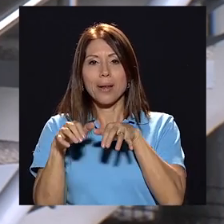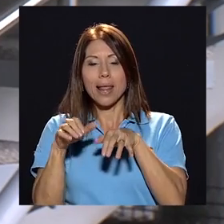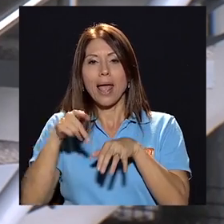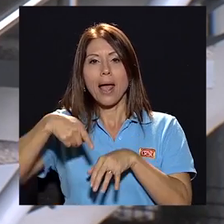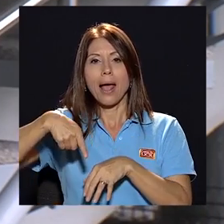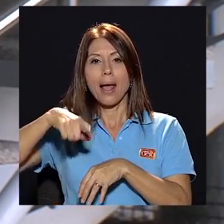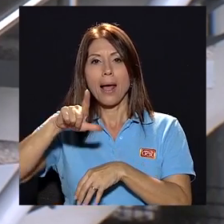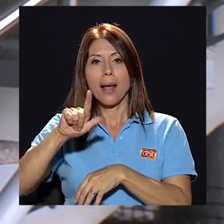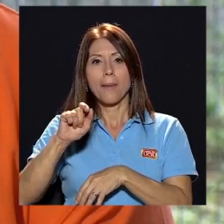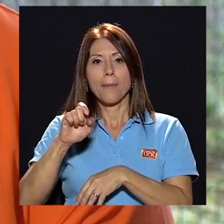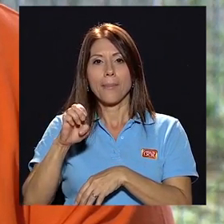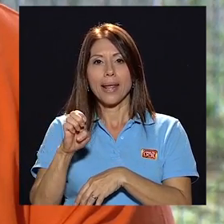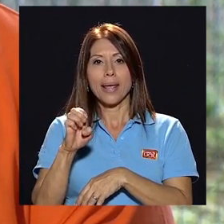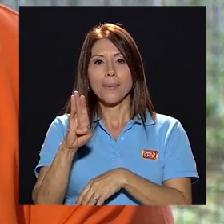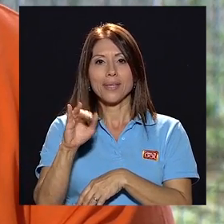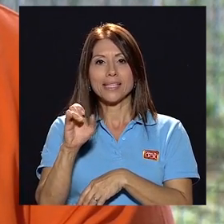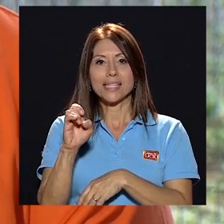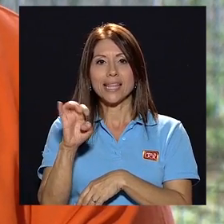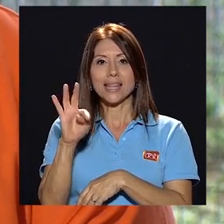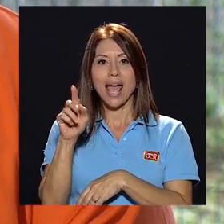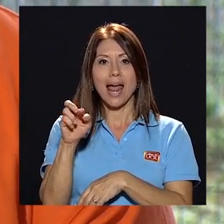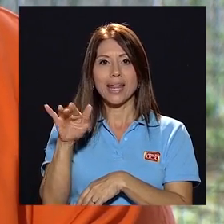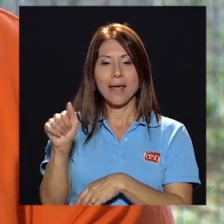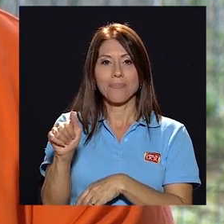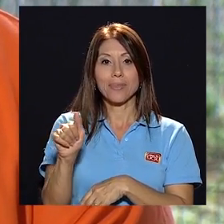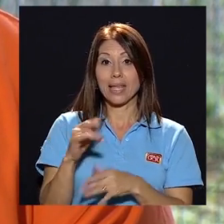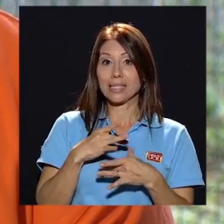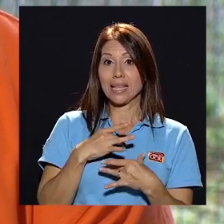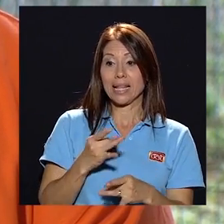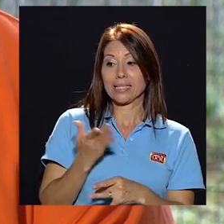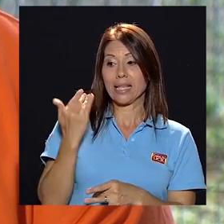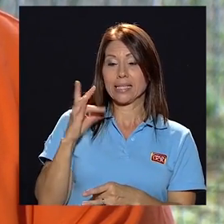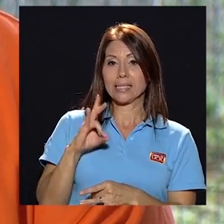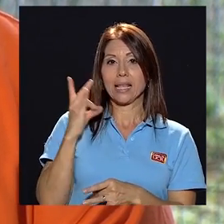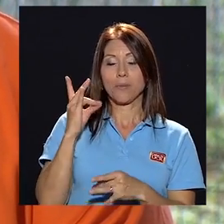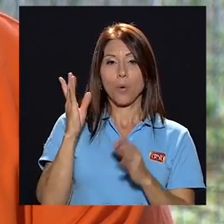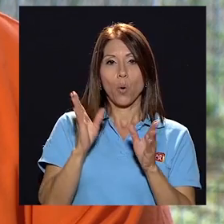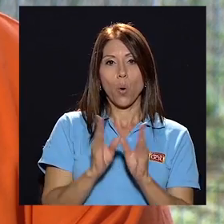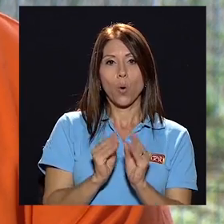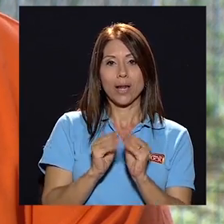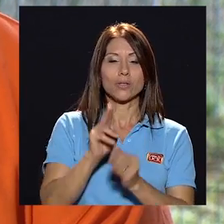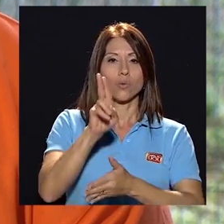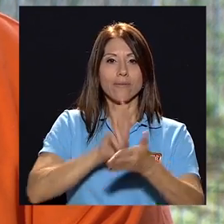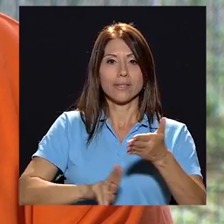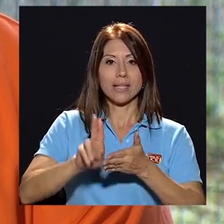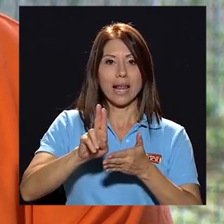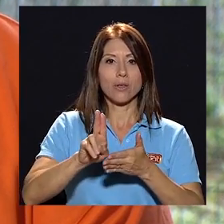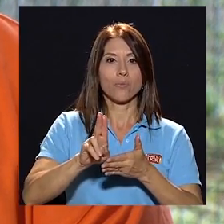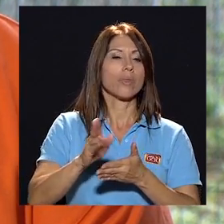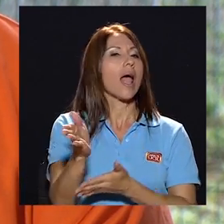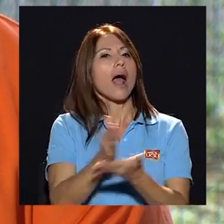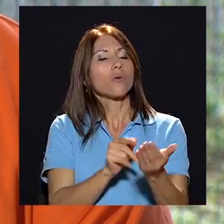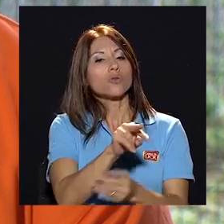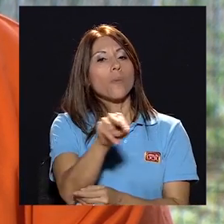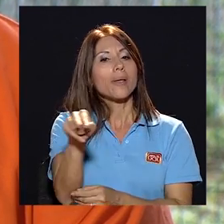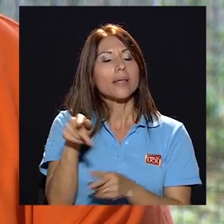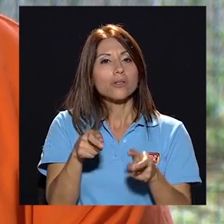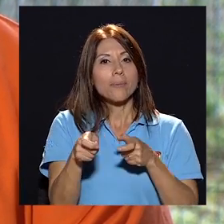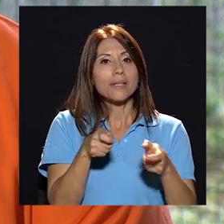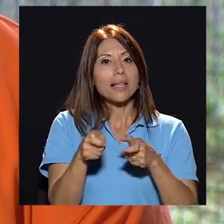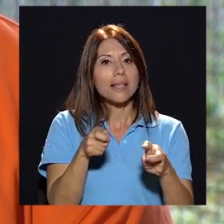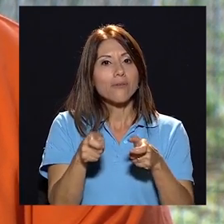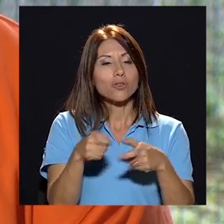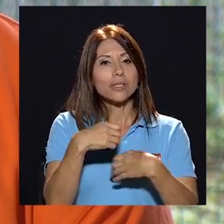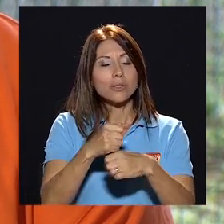es interesante porque ahora en el séptimo congreso universitario unos compañeros administrativos